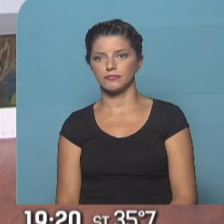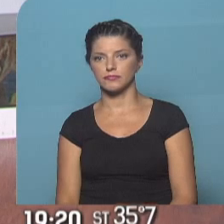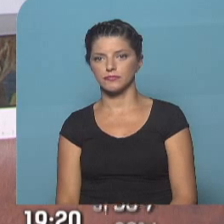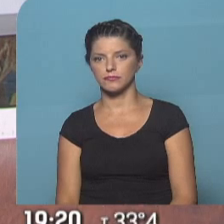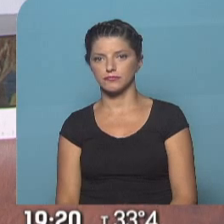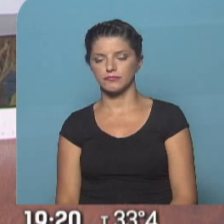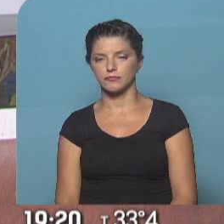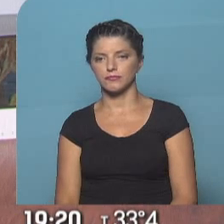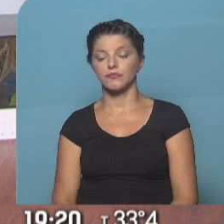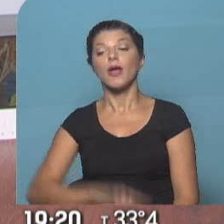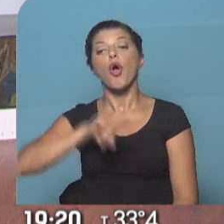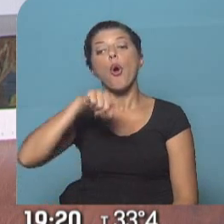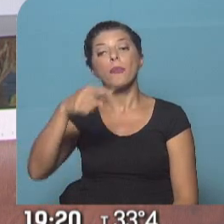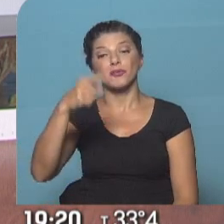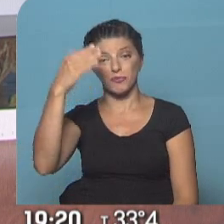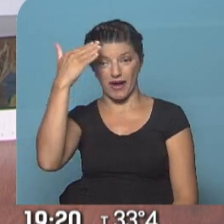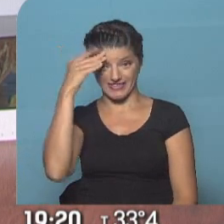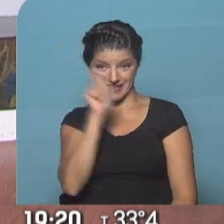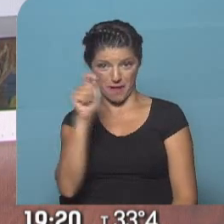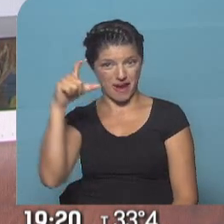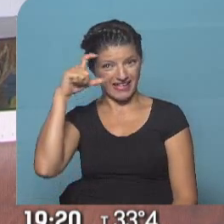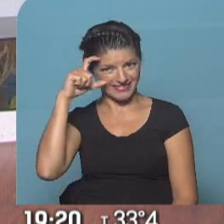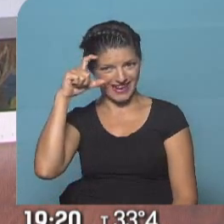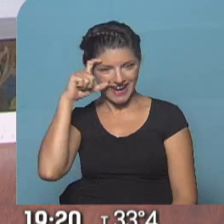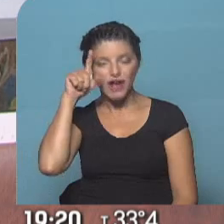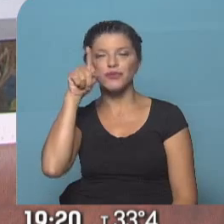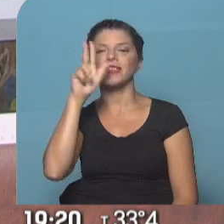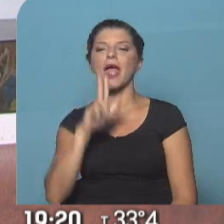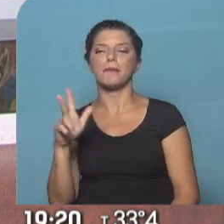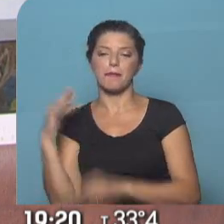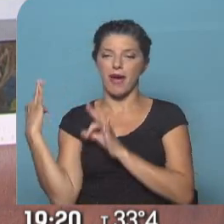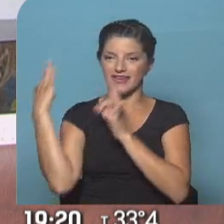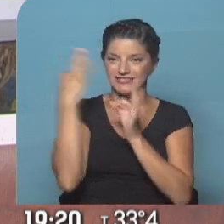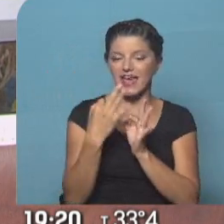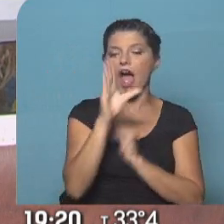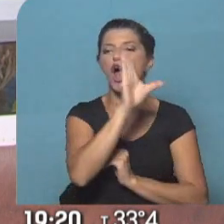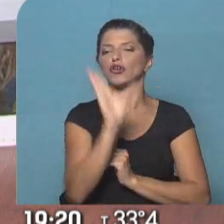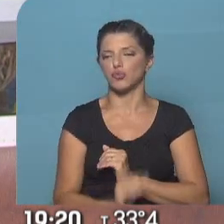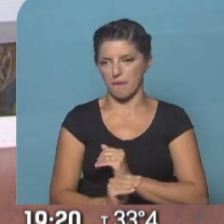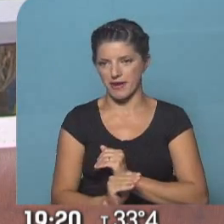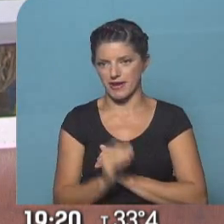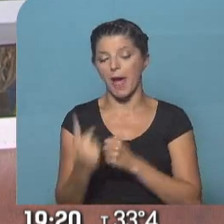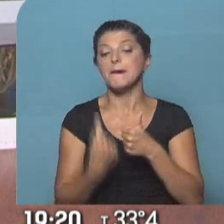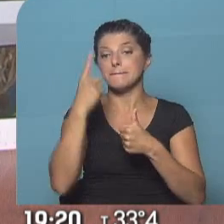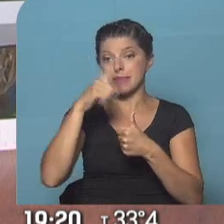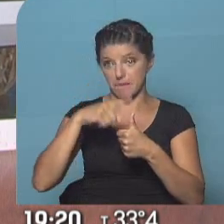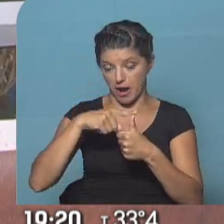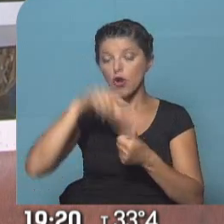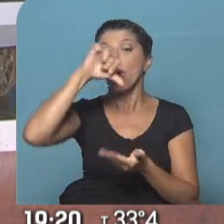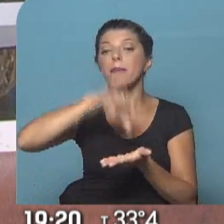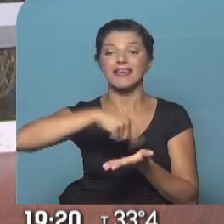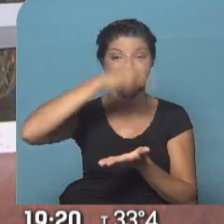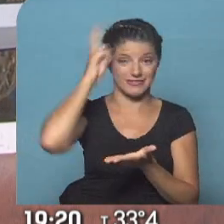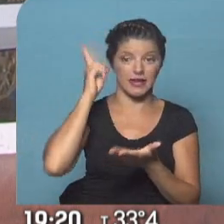El próximo 15 de enero, el Papa Francisco llegará por cuarta vez a Sudamérica. En este caso visitará primero Chile y luego